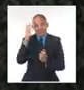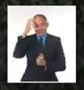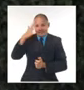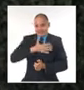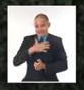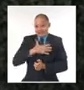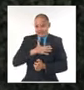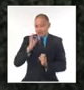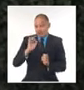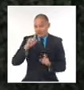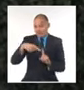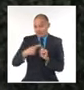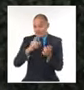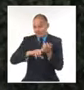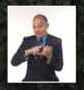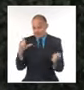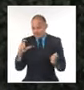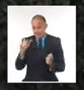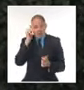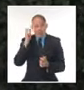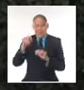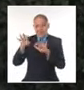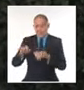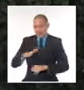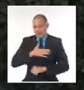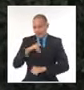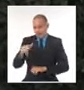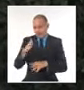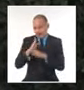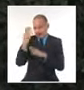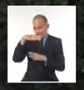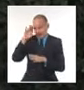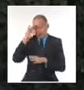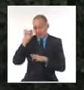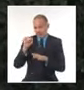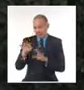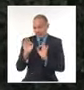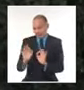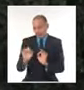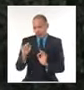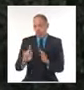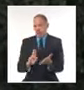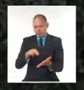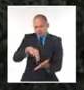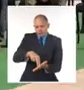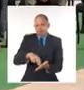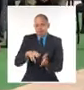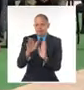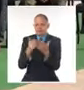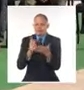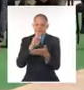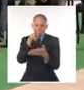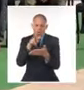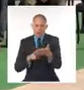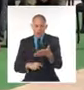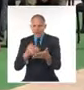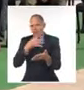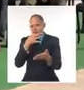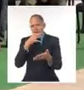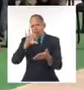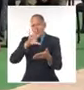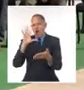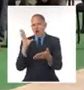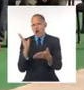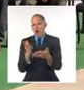Partido Comunista de Cuba y su primera secretaria en la provincia de Santiago de Cuba, Beatriz Johnson Urrutia, resaltó la importancia estratégica